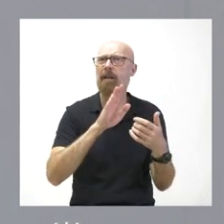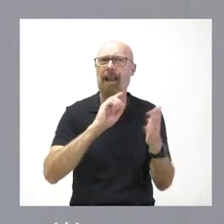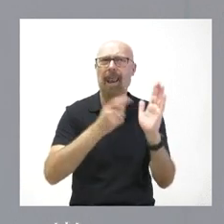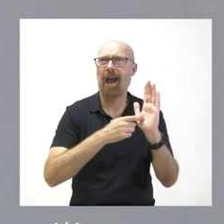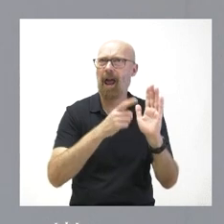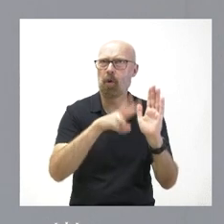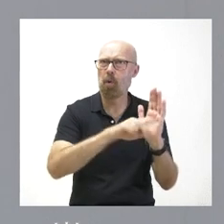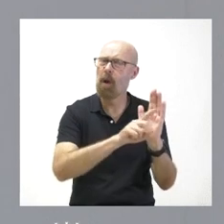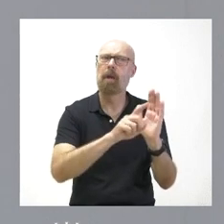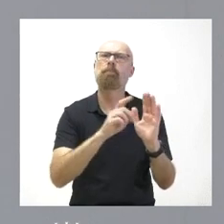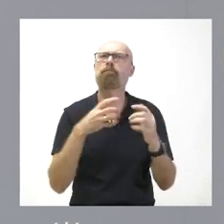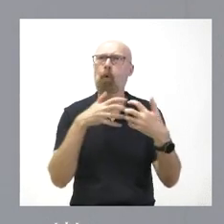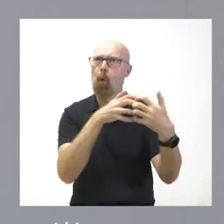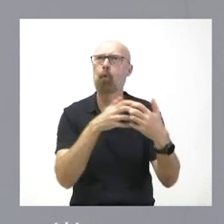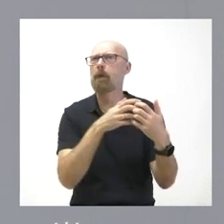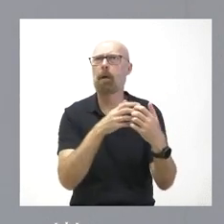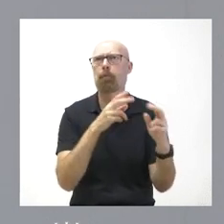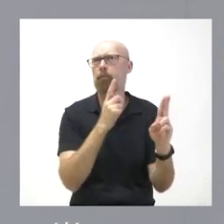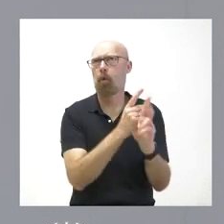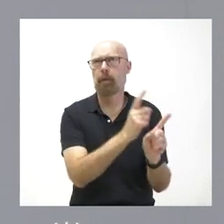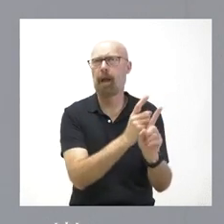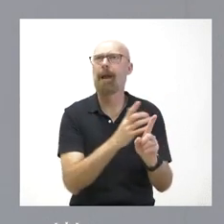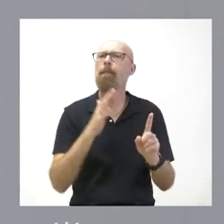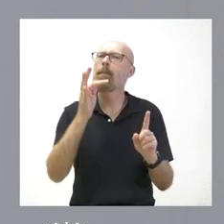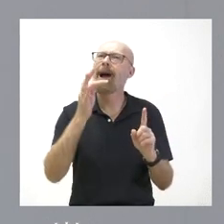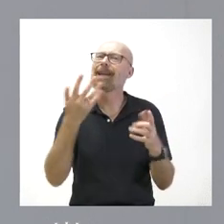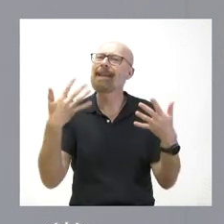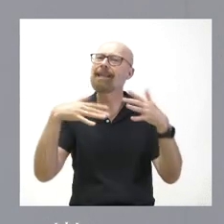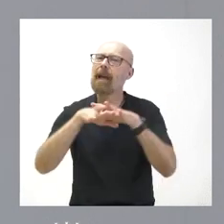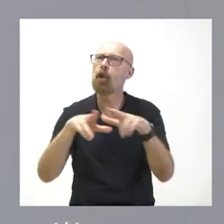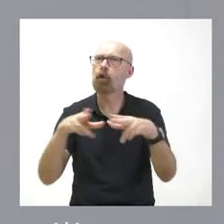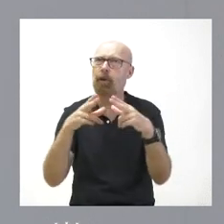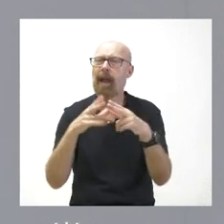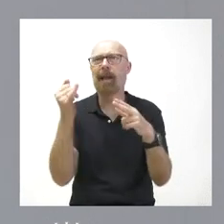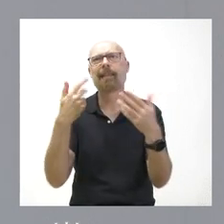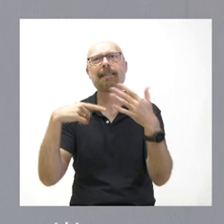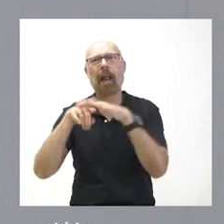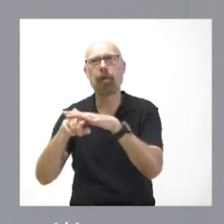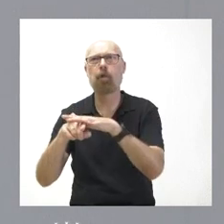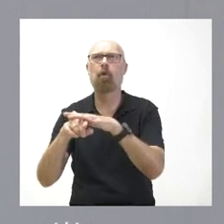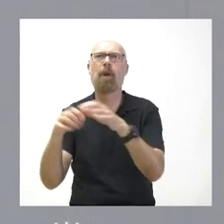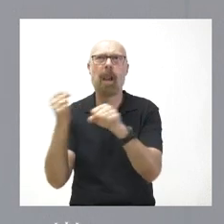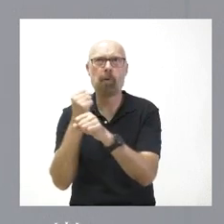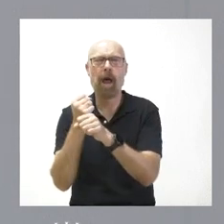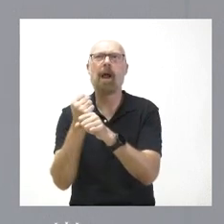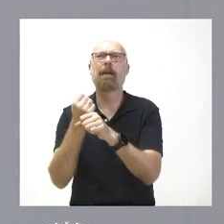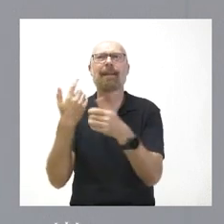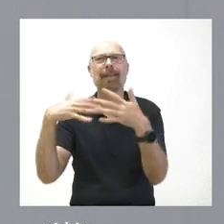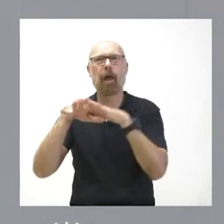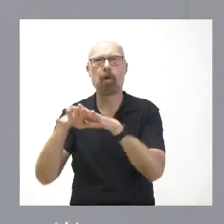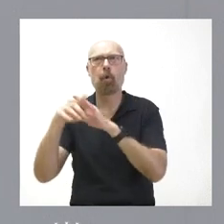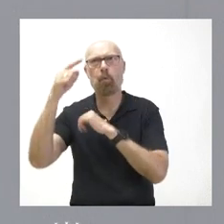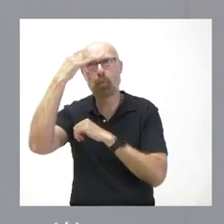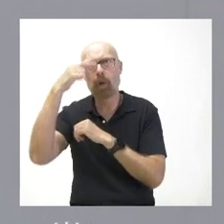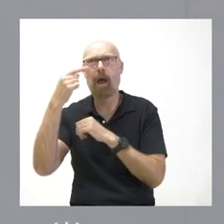de la integración social y laboral y cultural de los inmigrantes y por tanto Esta es